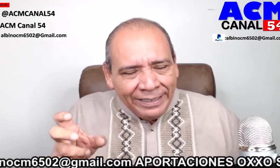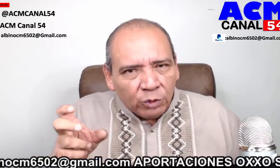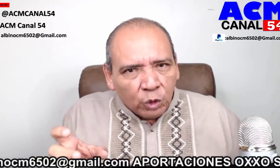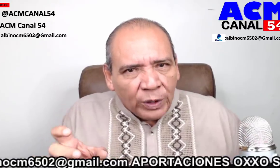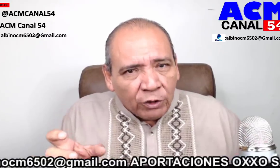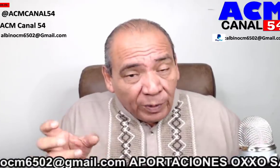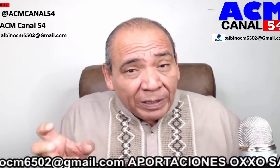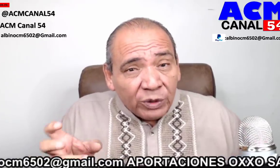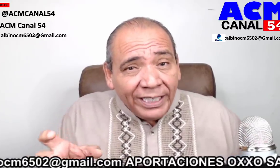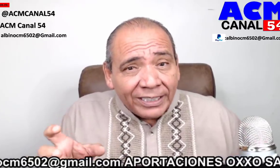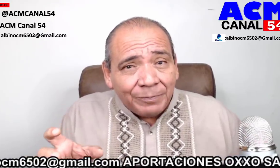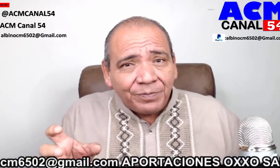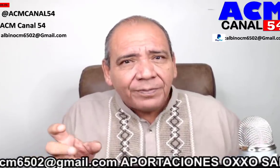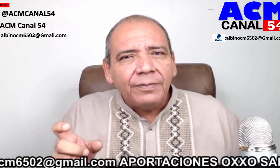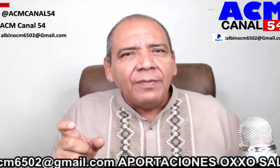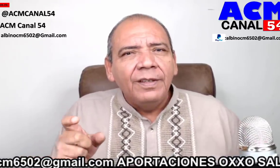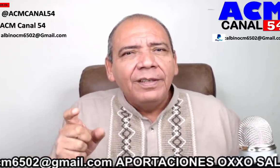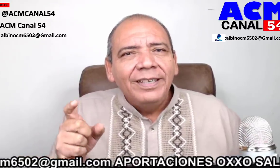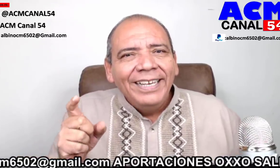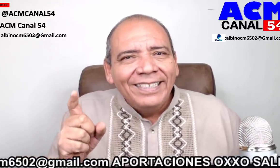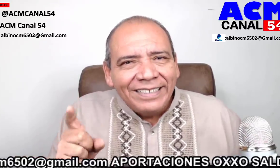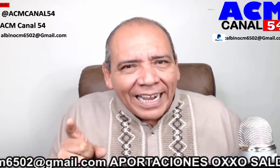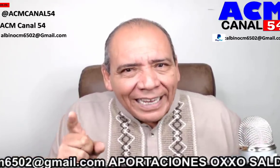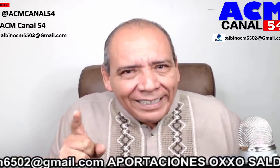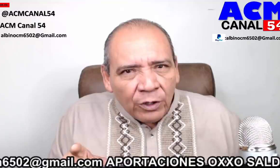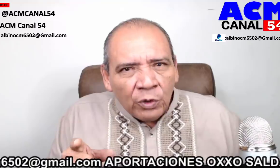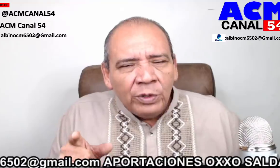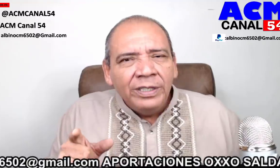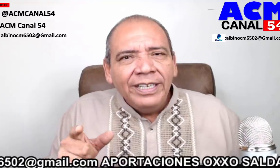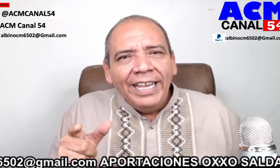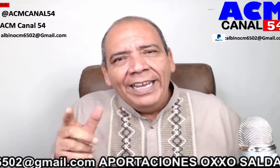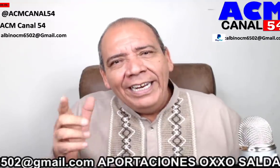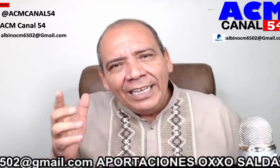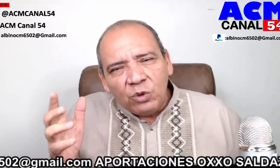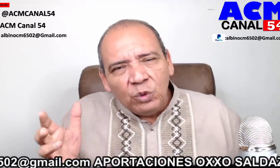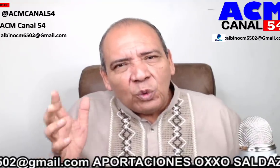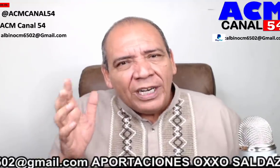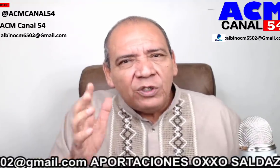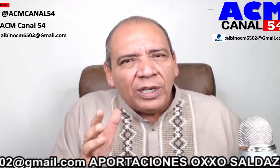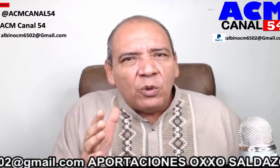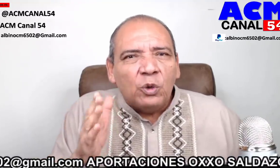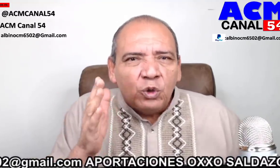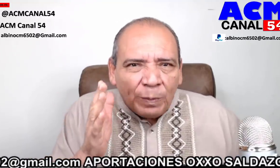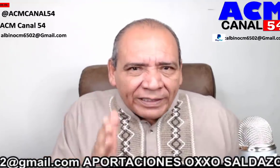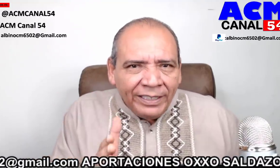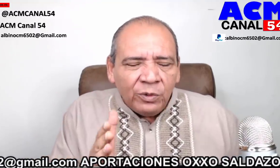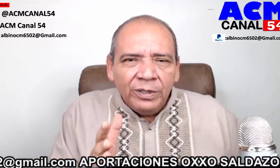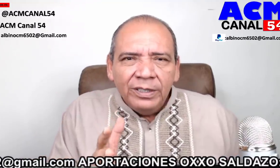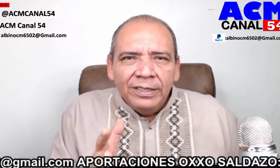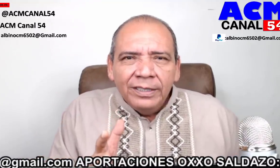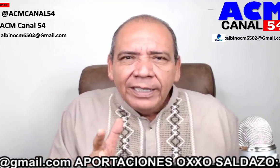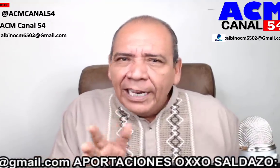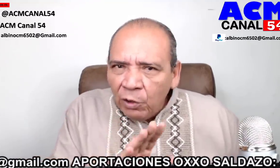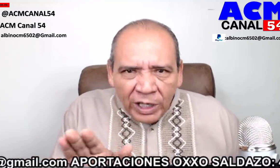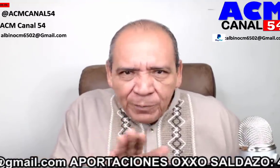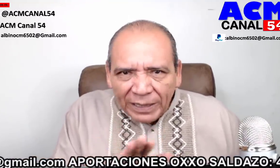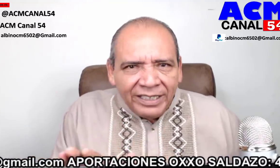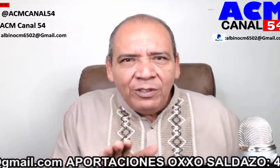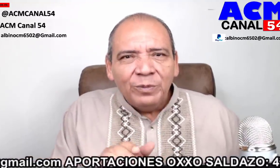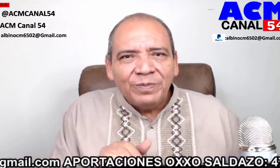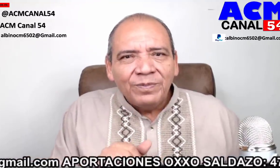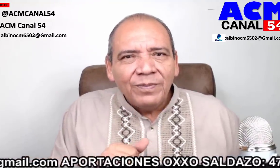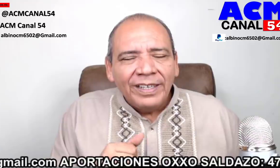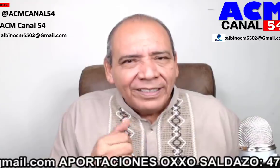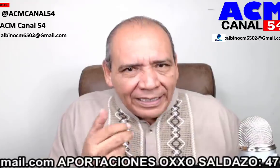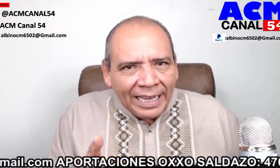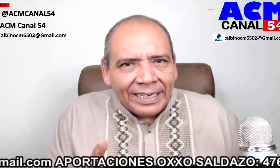semana de octubre, los primeros días, está Calderón en el asunto relacionado con su partido, que no es